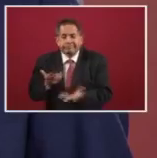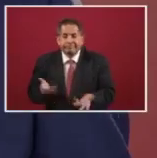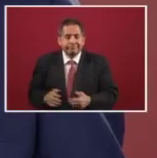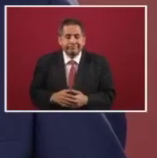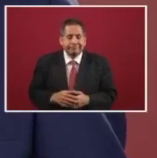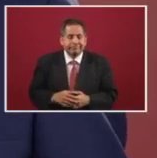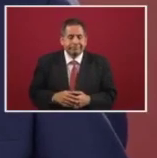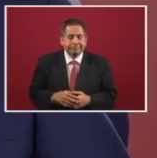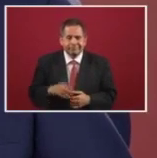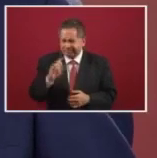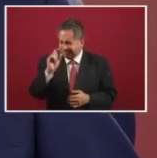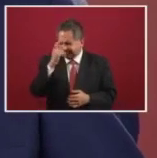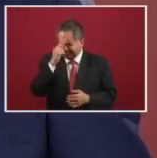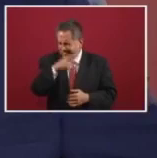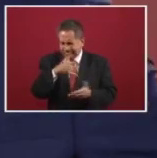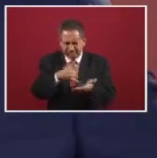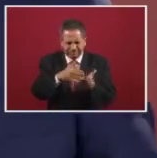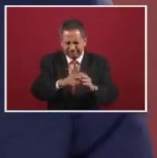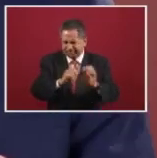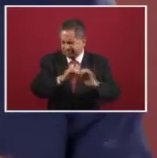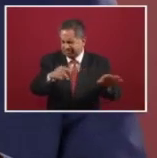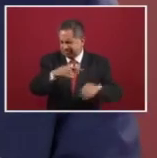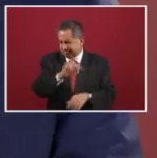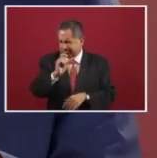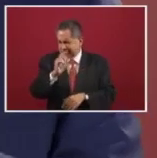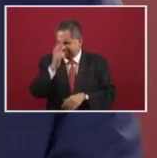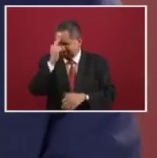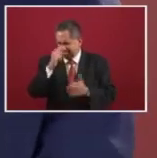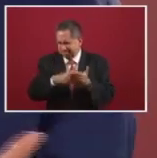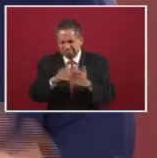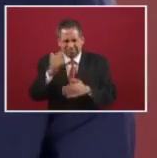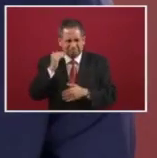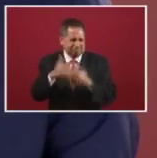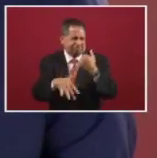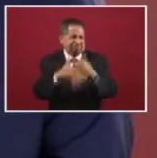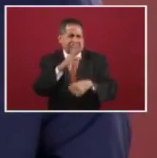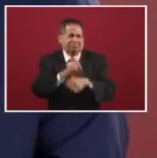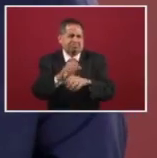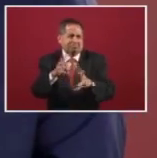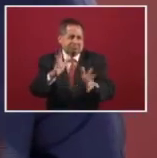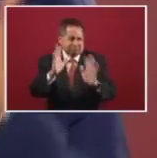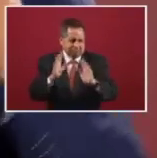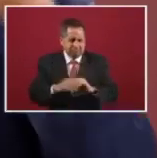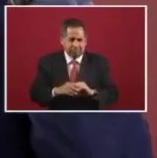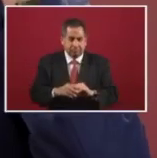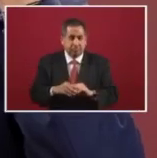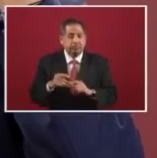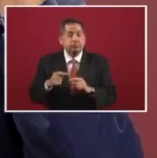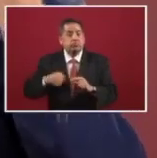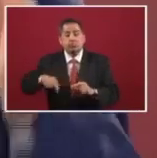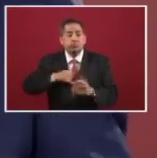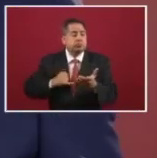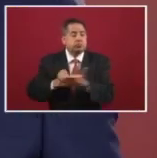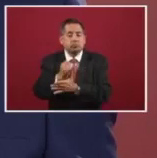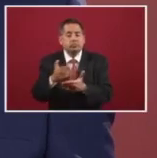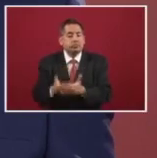Estoy seguro, no sé cuándo escribió su artículo, pero lo ha de haber escrito hace 15 días y esta decisión se